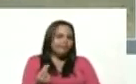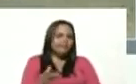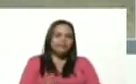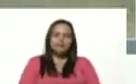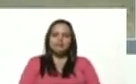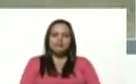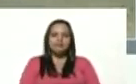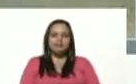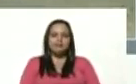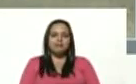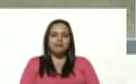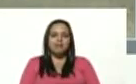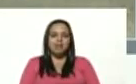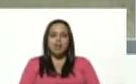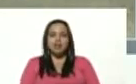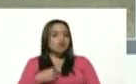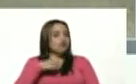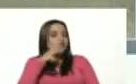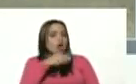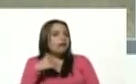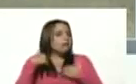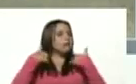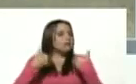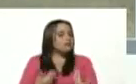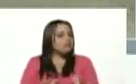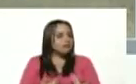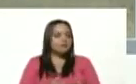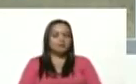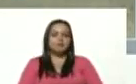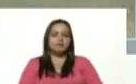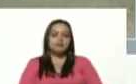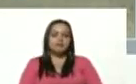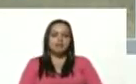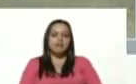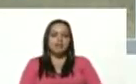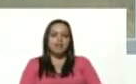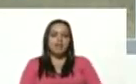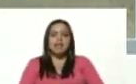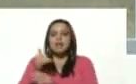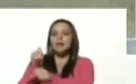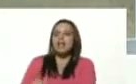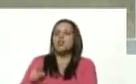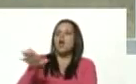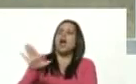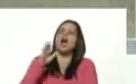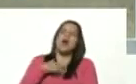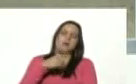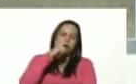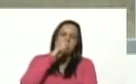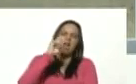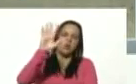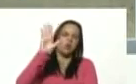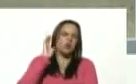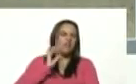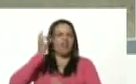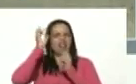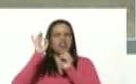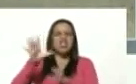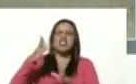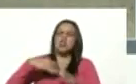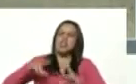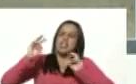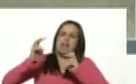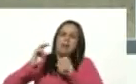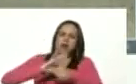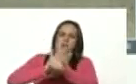Por eso no me voy a cansar. El que está esperando que Maduro se va a cansar de estar fastidiando con el tema del